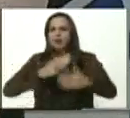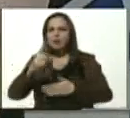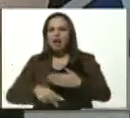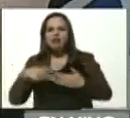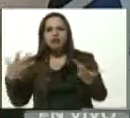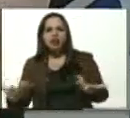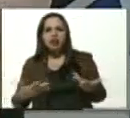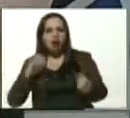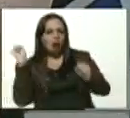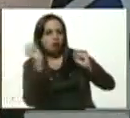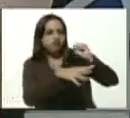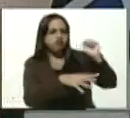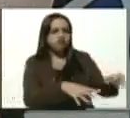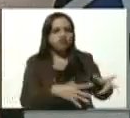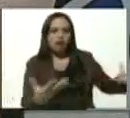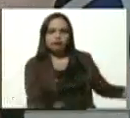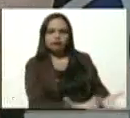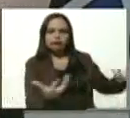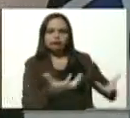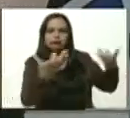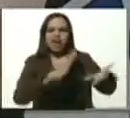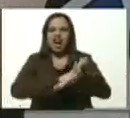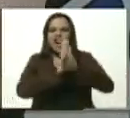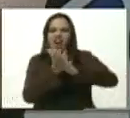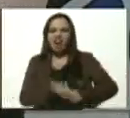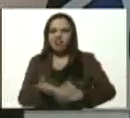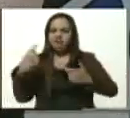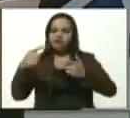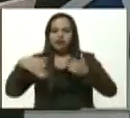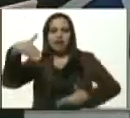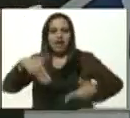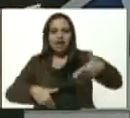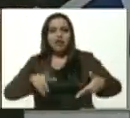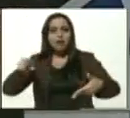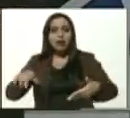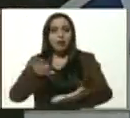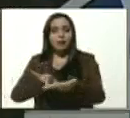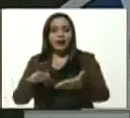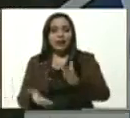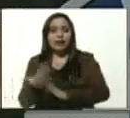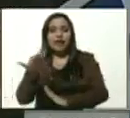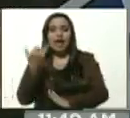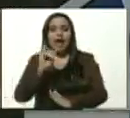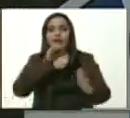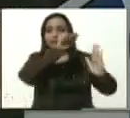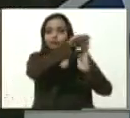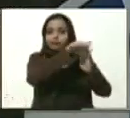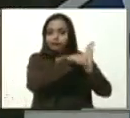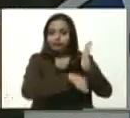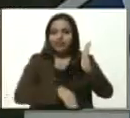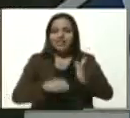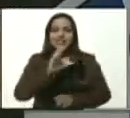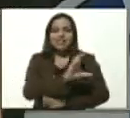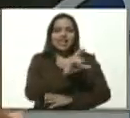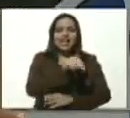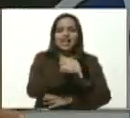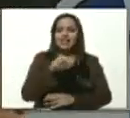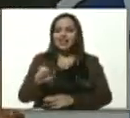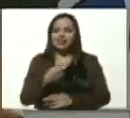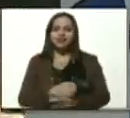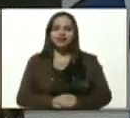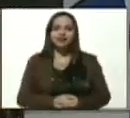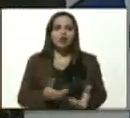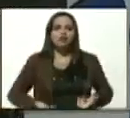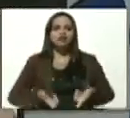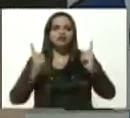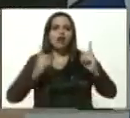destruir todo el cotillón electoral y las máquinas que se encontraban en los almacenes del Consejo Nacional Electoral, dispuestos